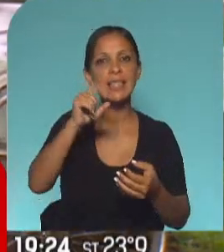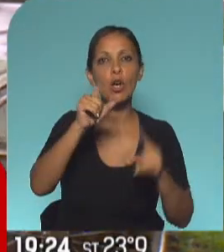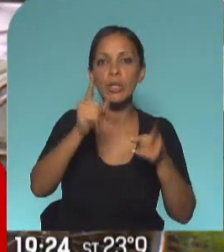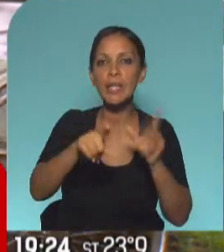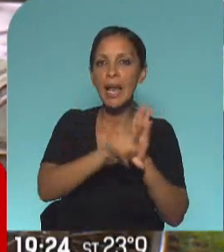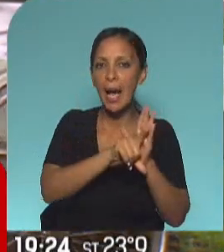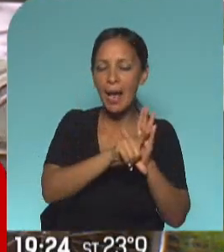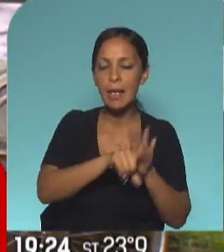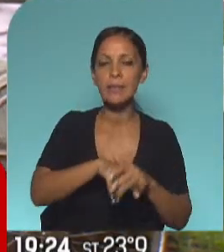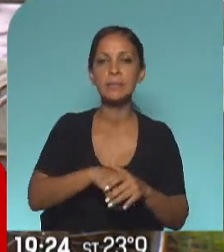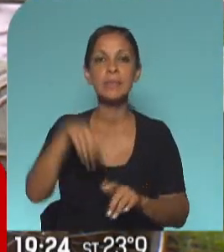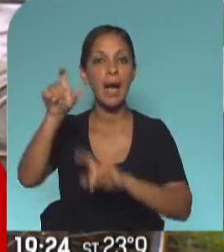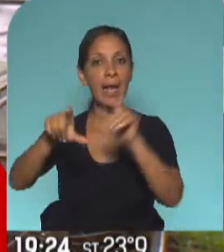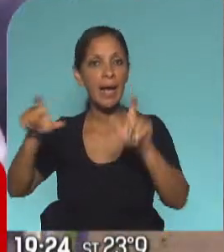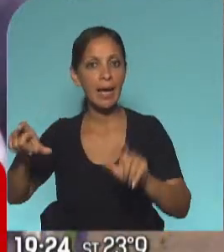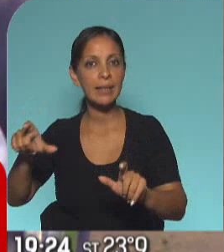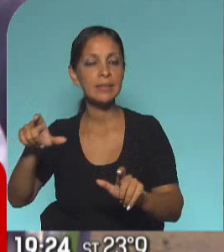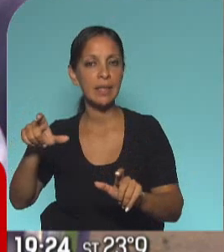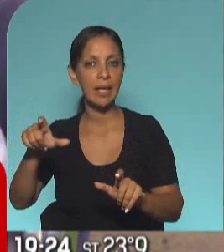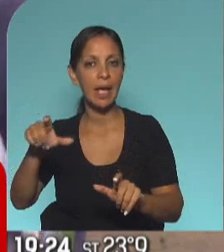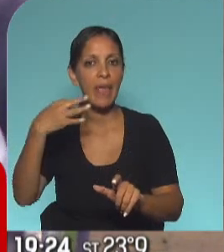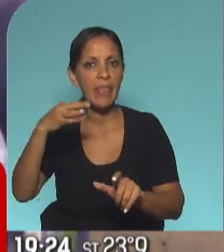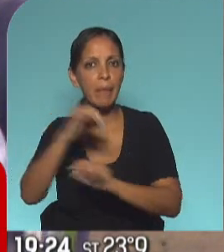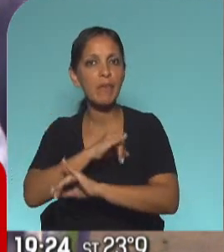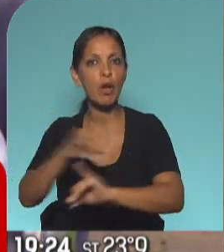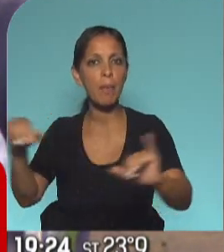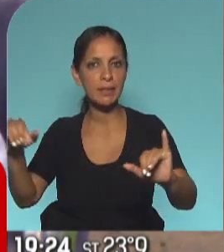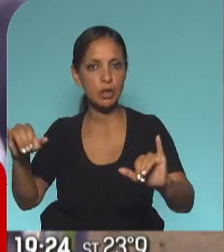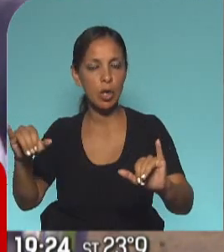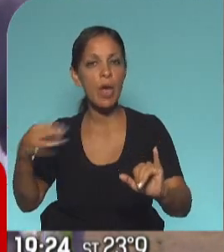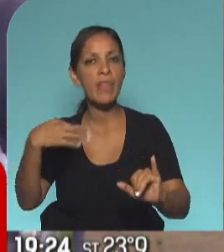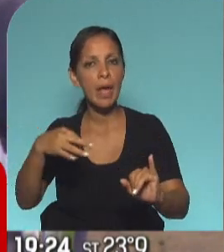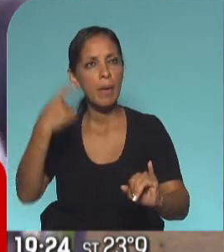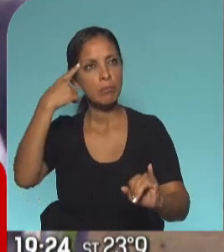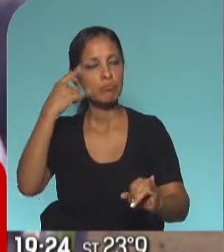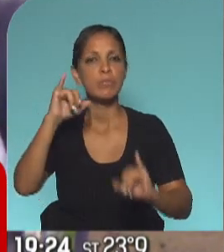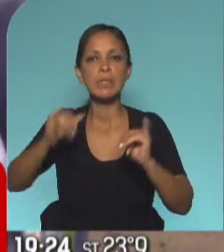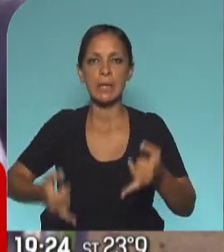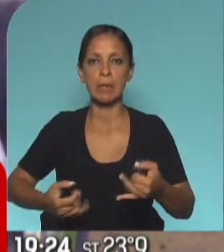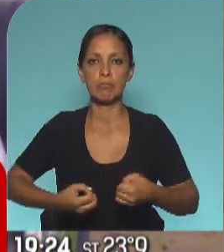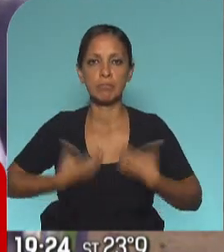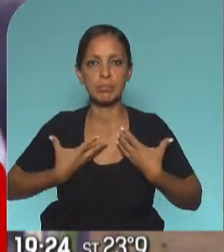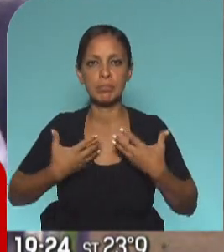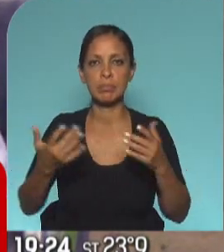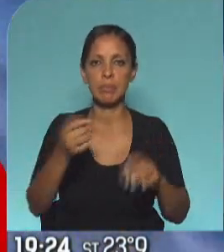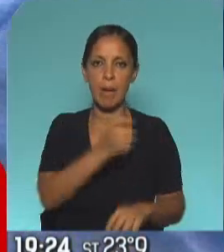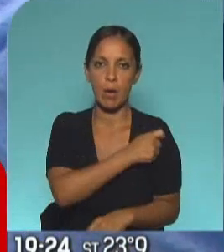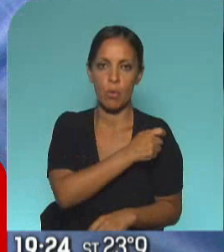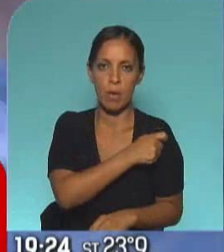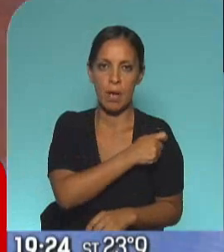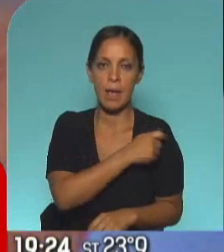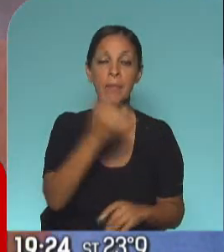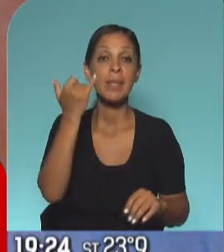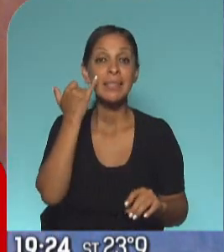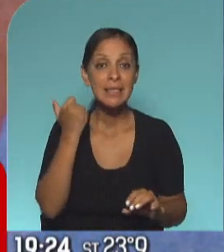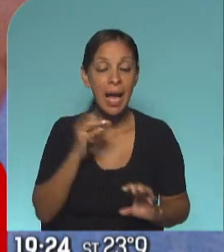incluso. La gente tiene que estar informada y aceptar que se quiere vacunar. Cuando sea un registro ya definitivo de una